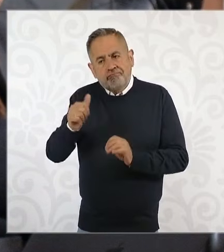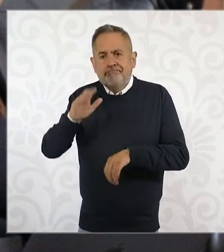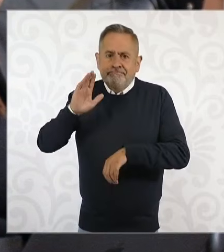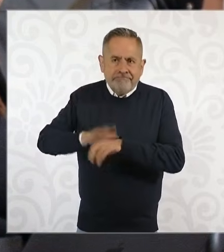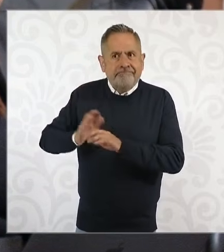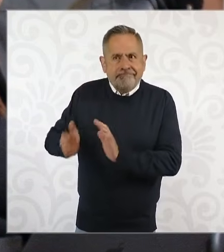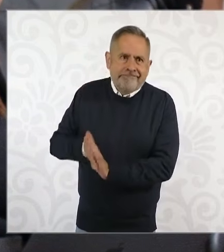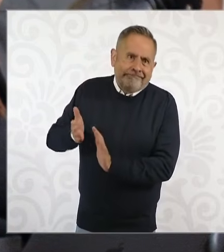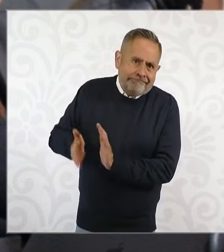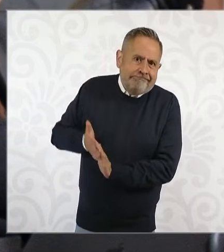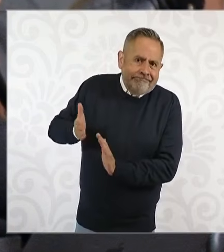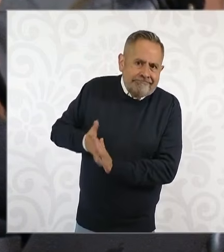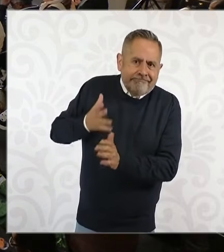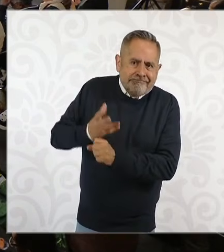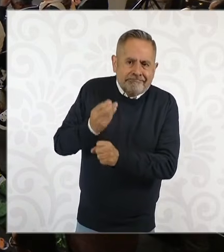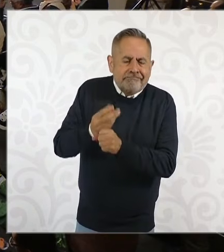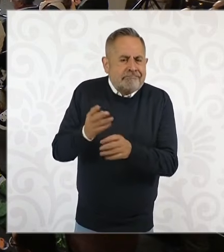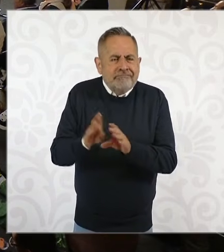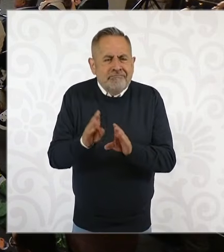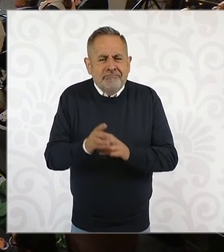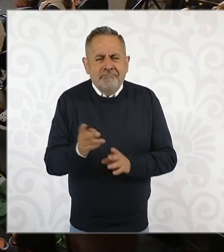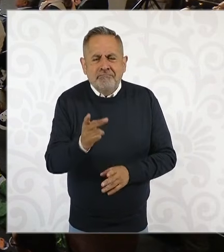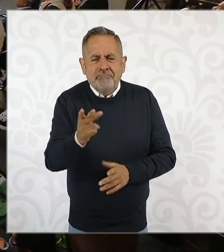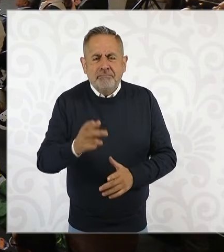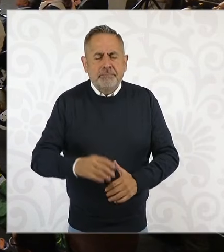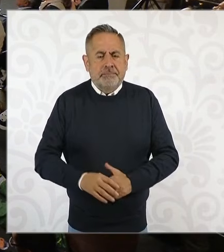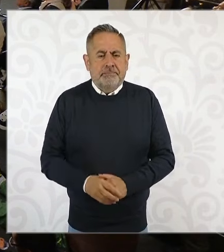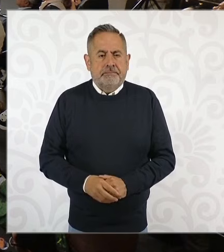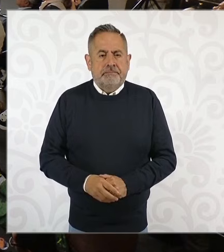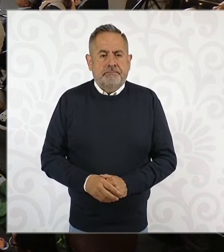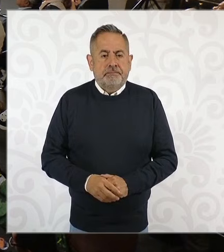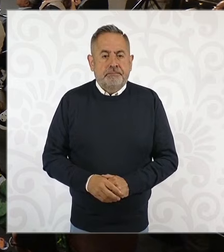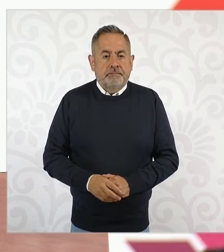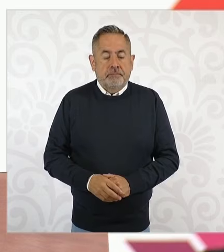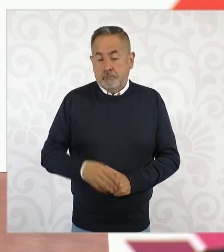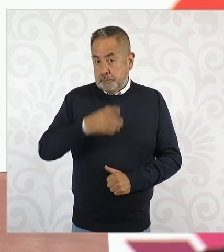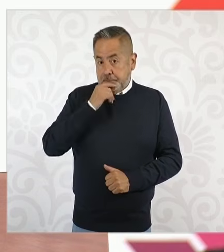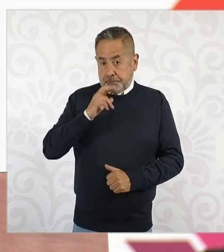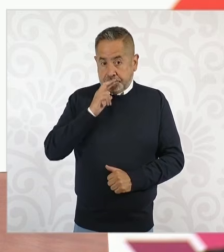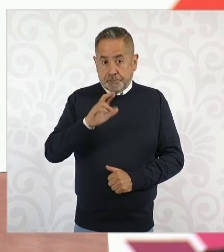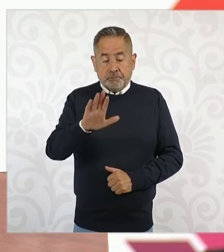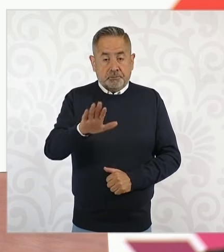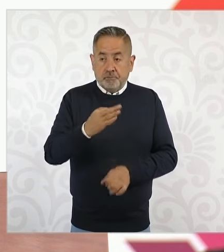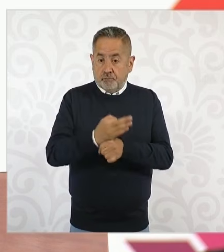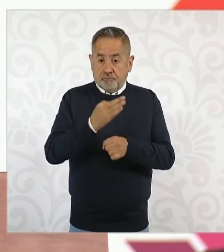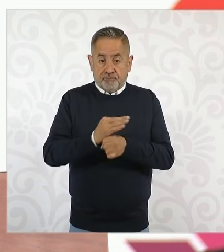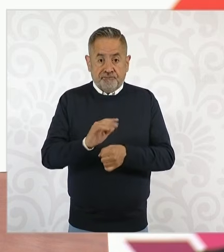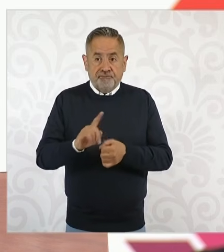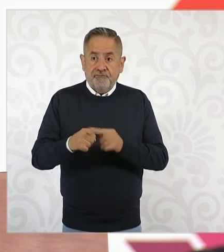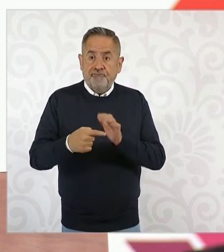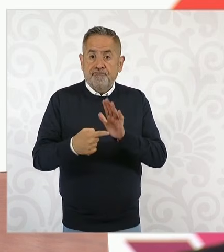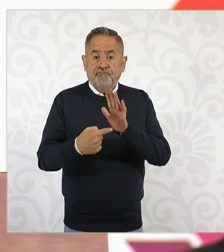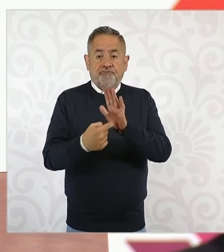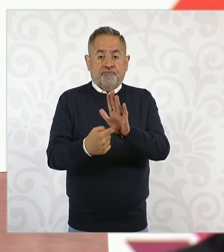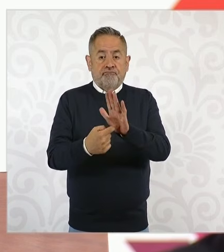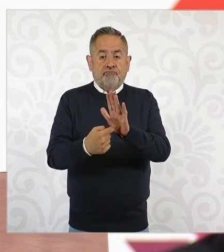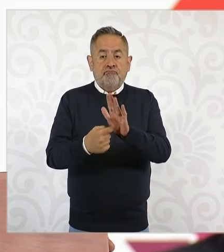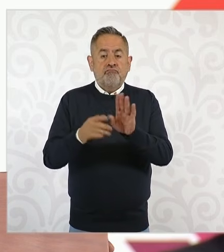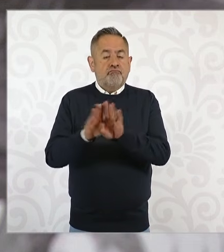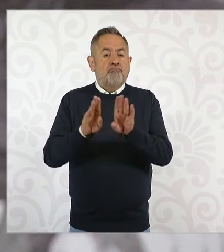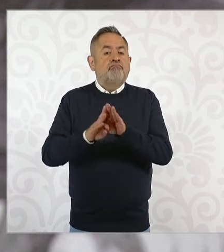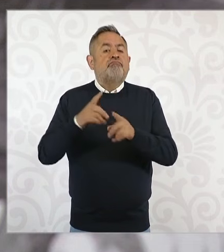tenga estas afectaciones. Esta que estamos nosotros presentando el día de hoy se refiere a